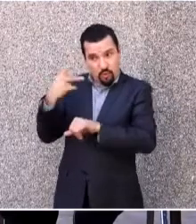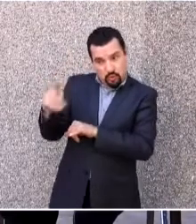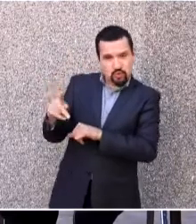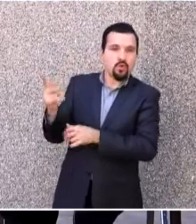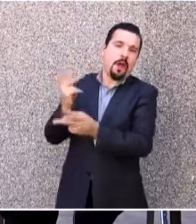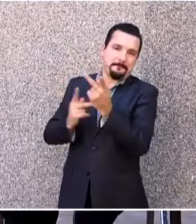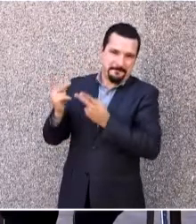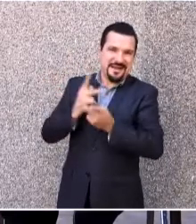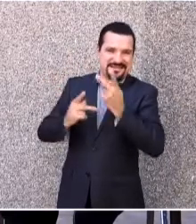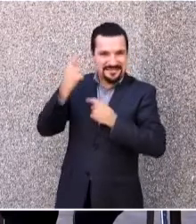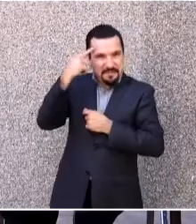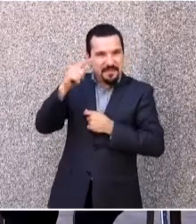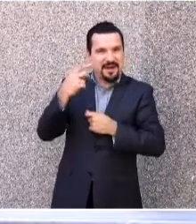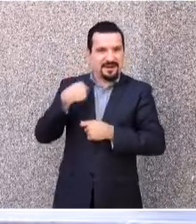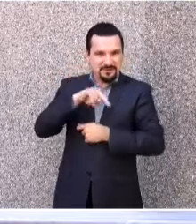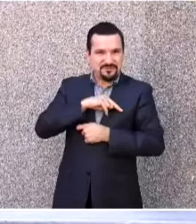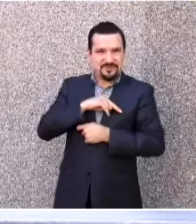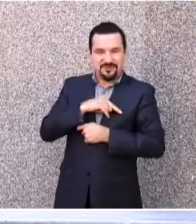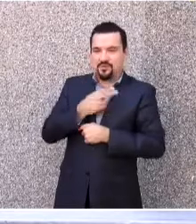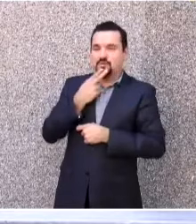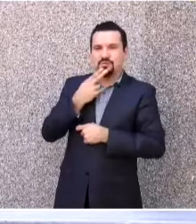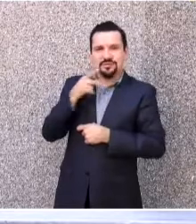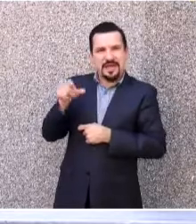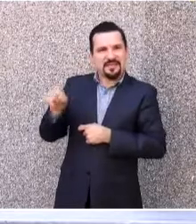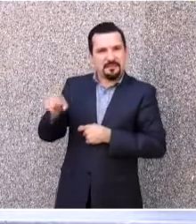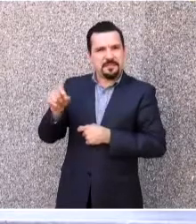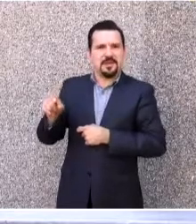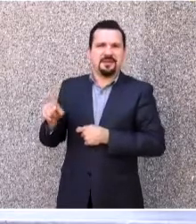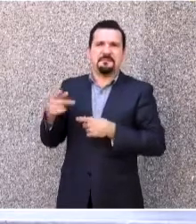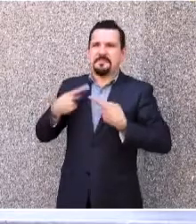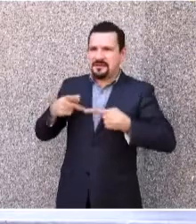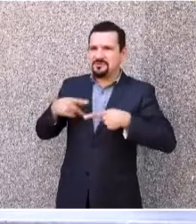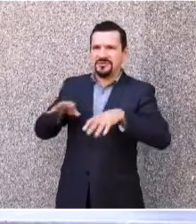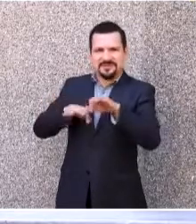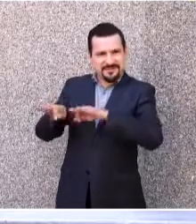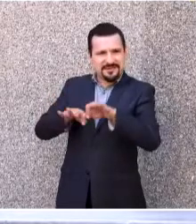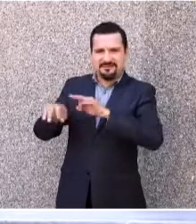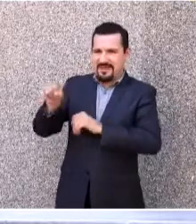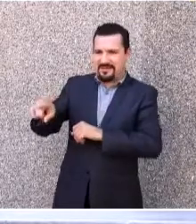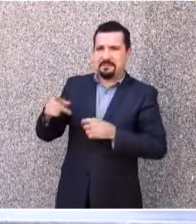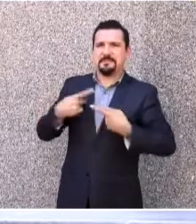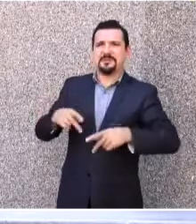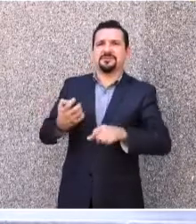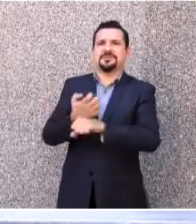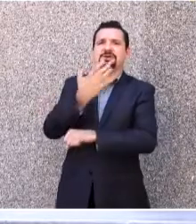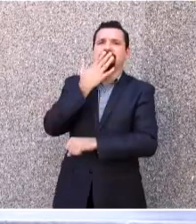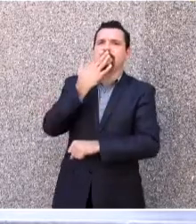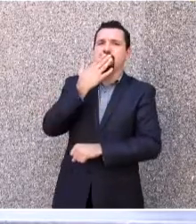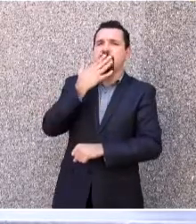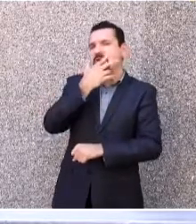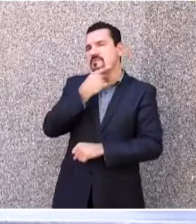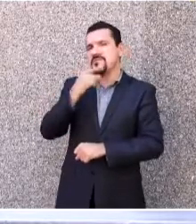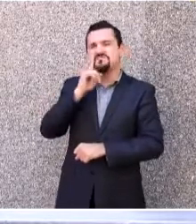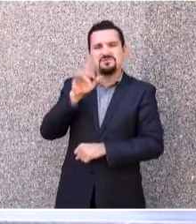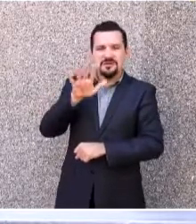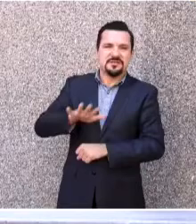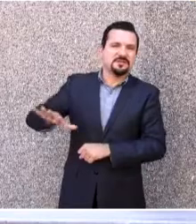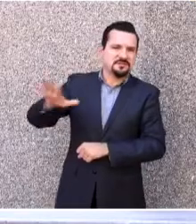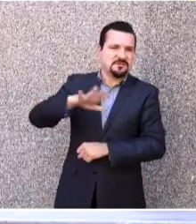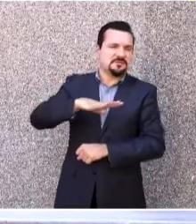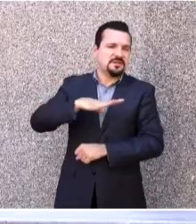reactivo, prestarán recursos humanos para que los sonorenses y las sonorenses tengan